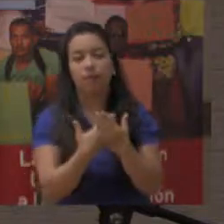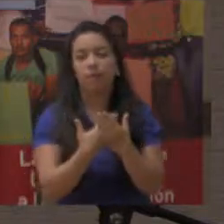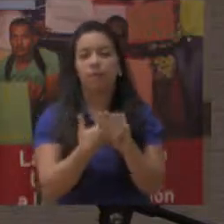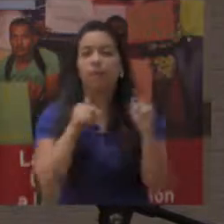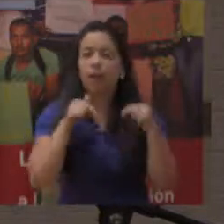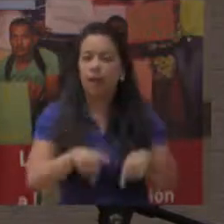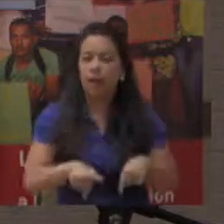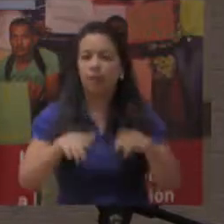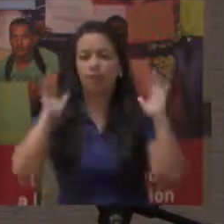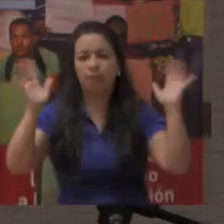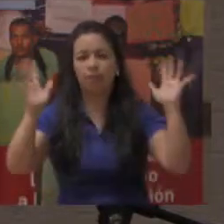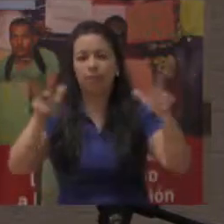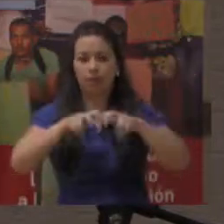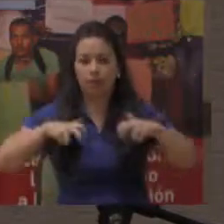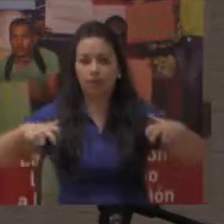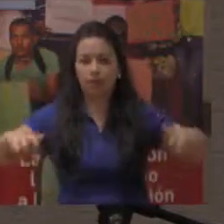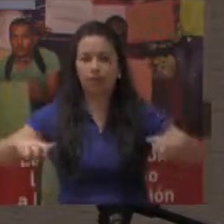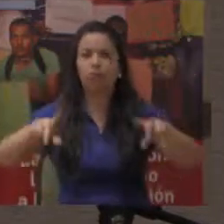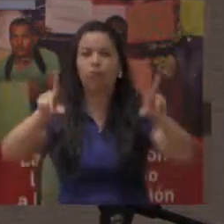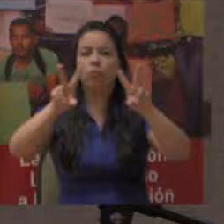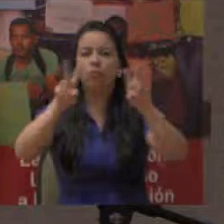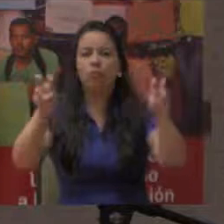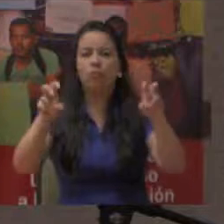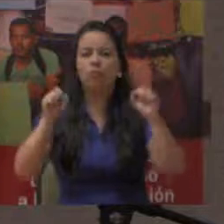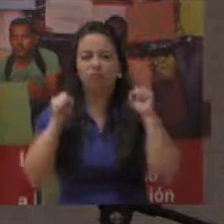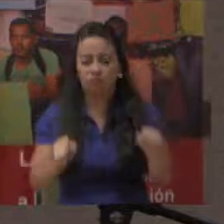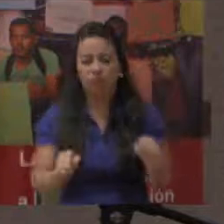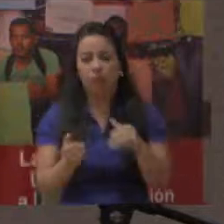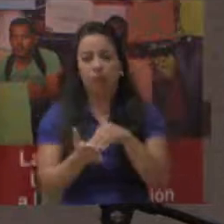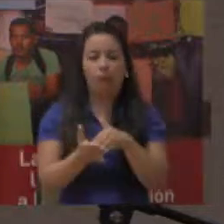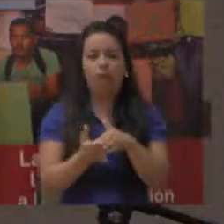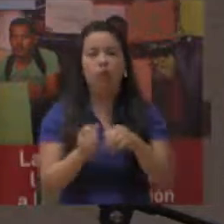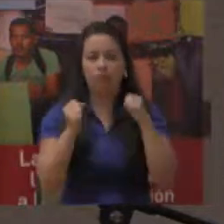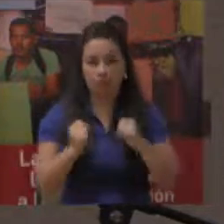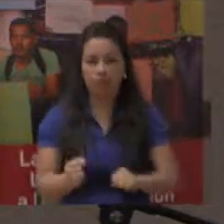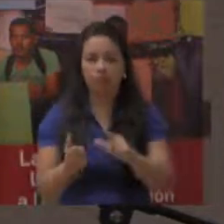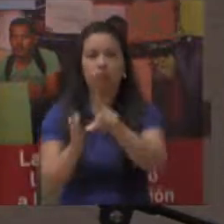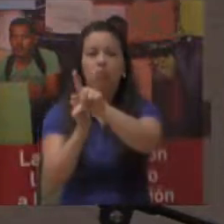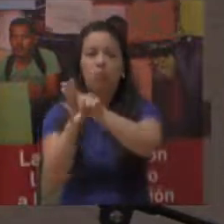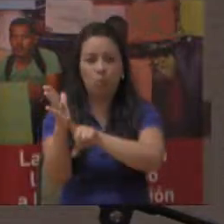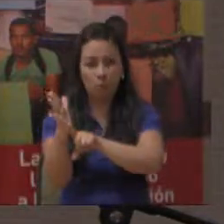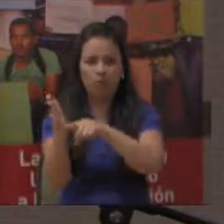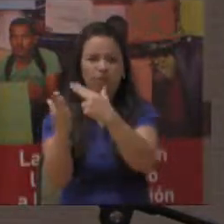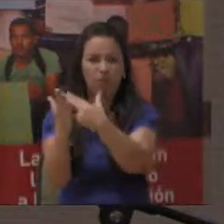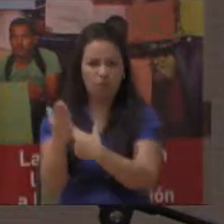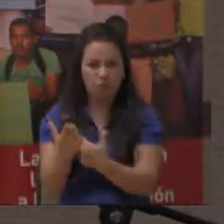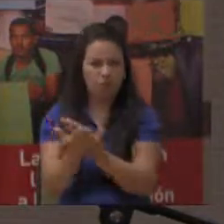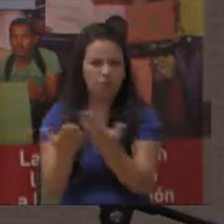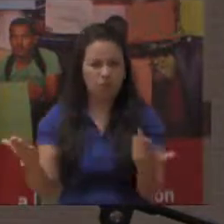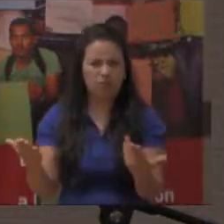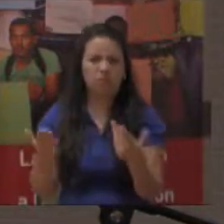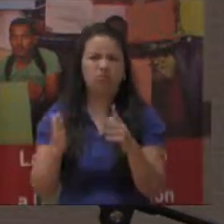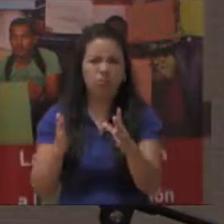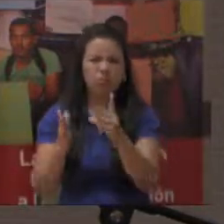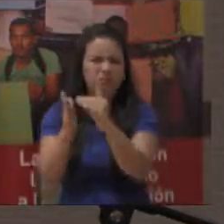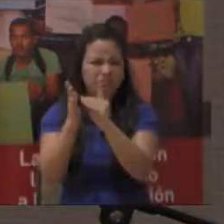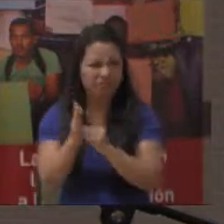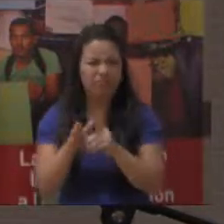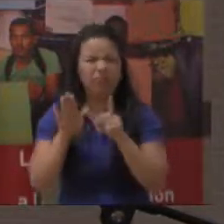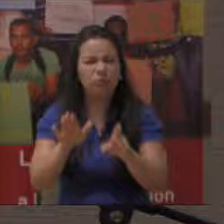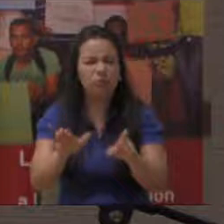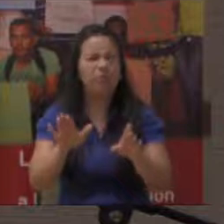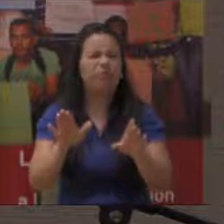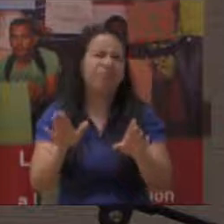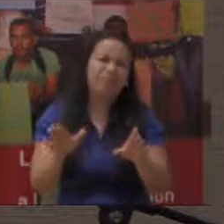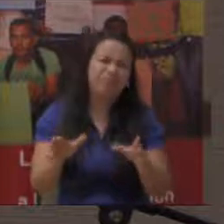que este conversatorio que continúa habla de la estabilidad jurídica, el limbo jurídico que viven actualmente las personas en proceso de reintegración